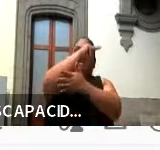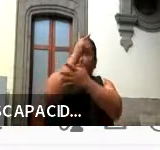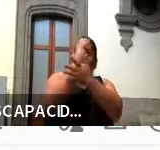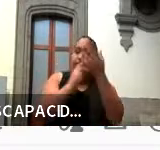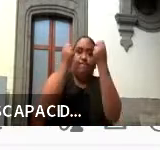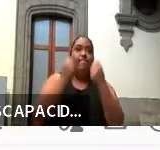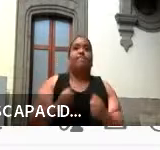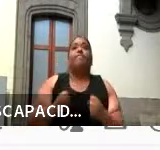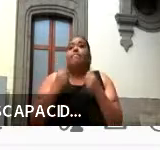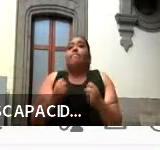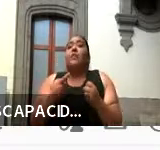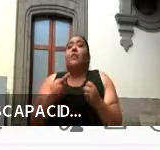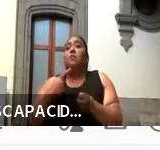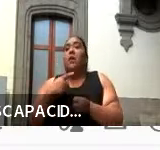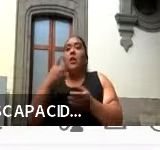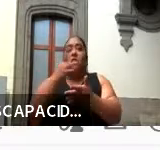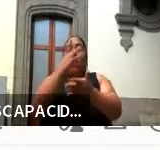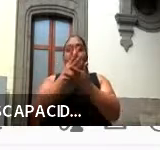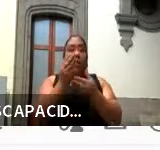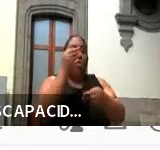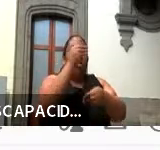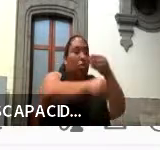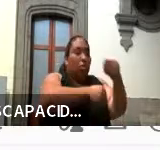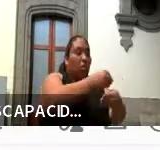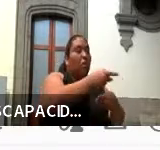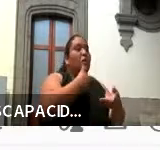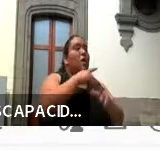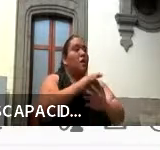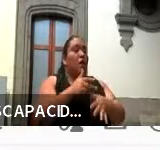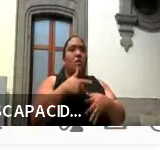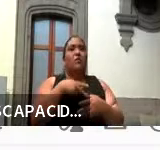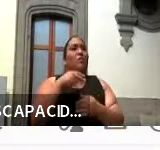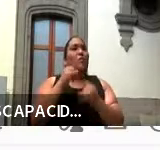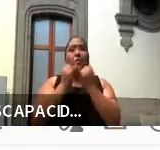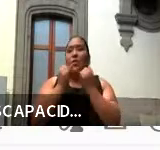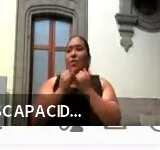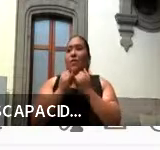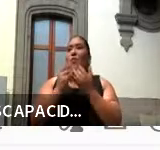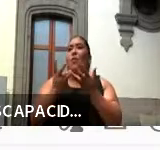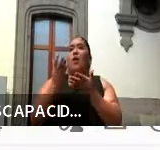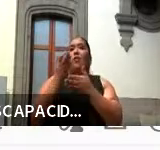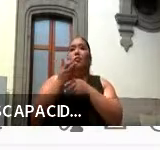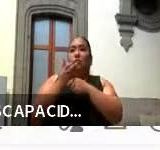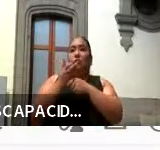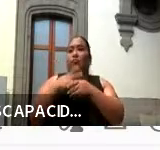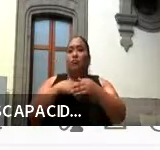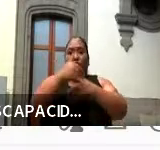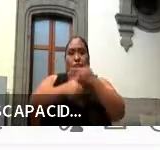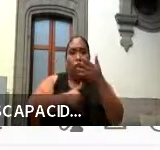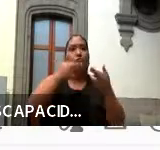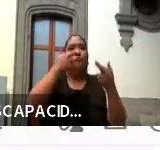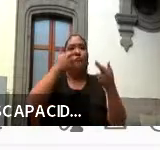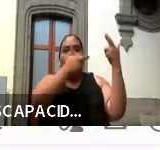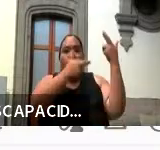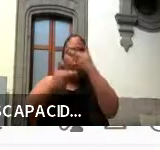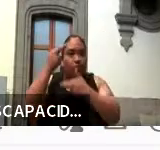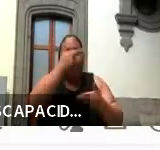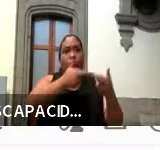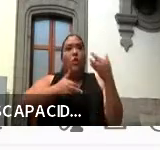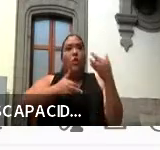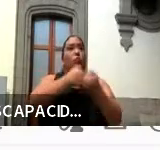solamente en su proceso de implementación, sino que en el proceso de monitoreo y evaluación.